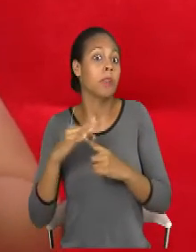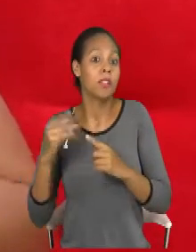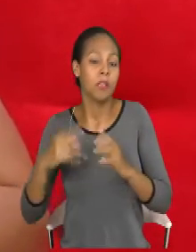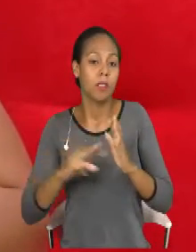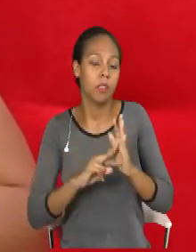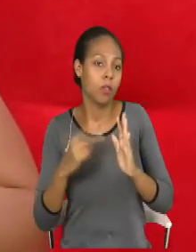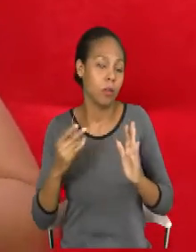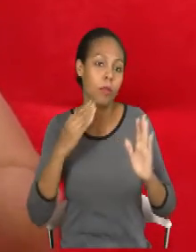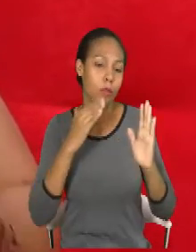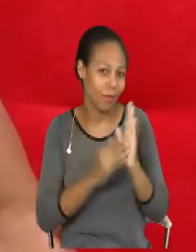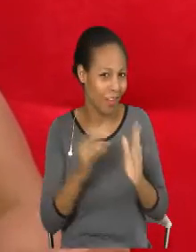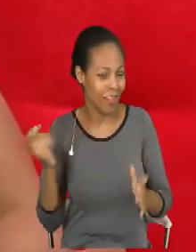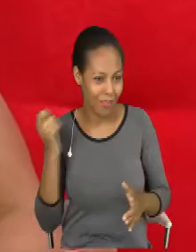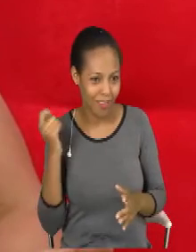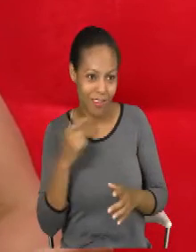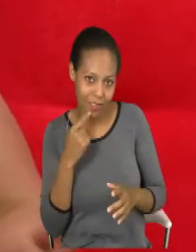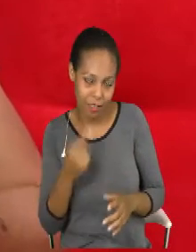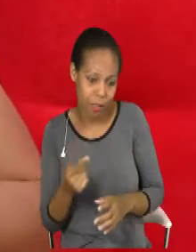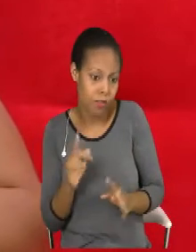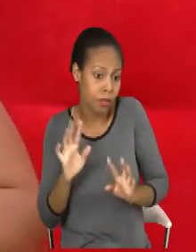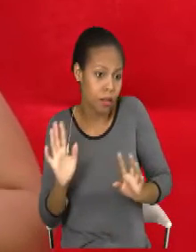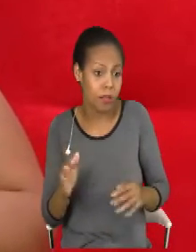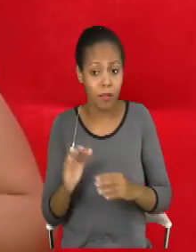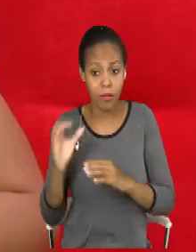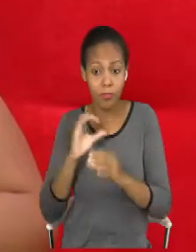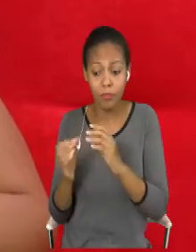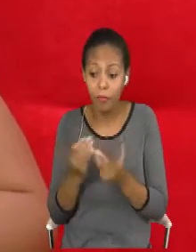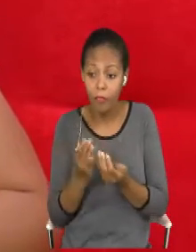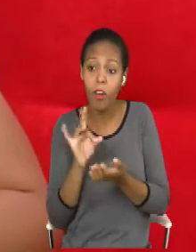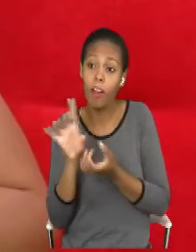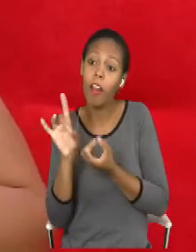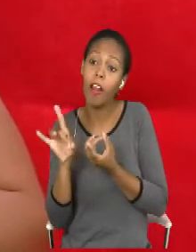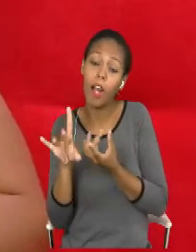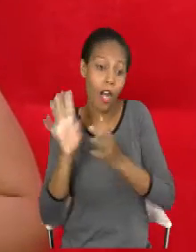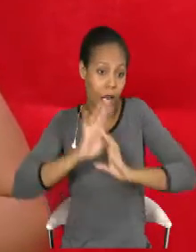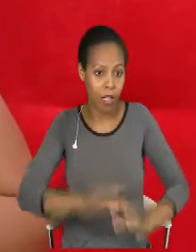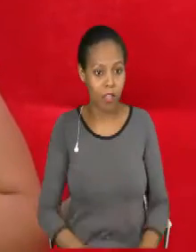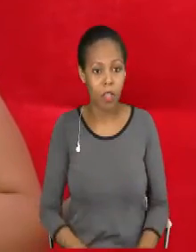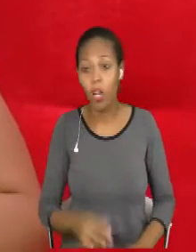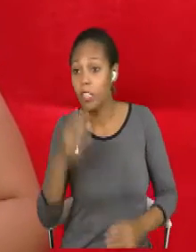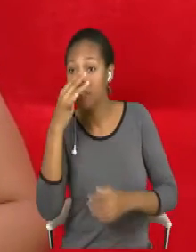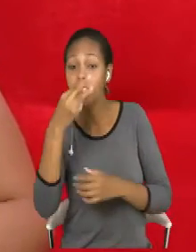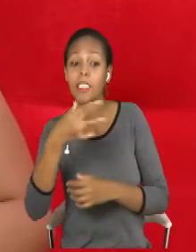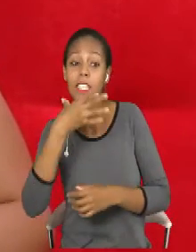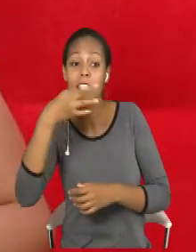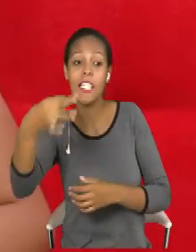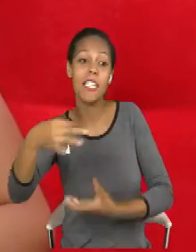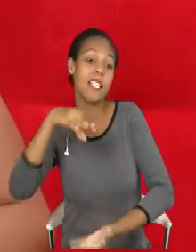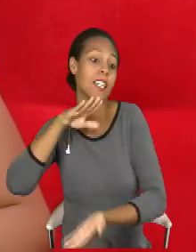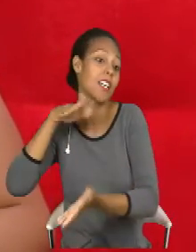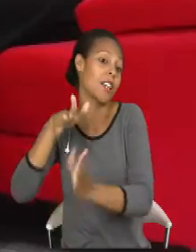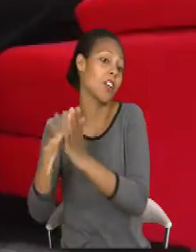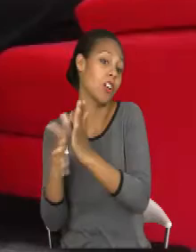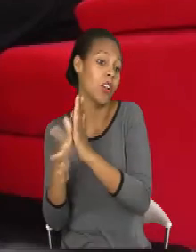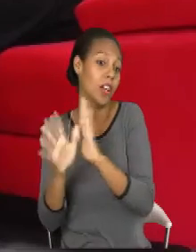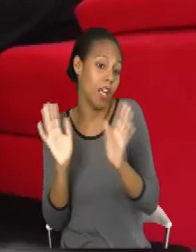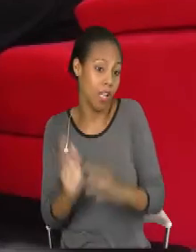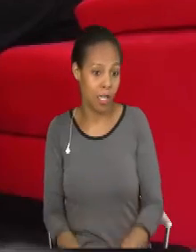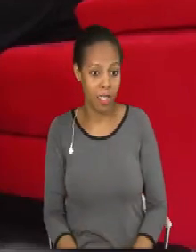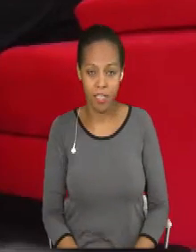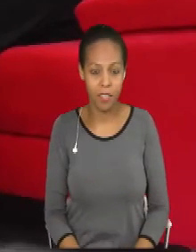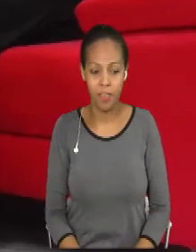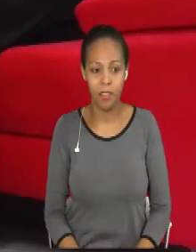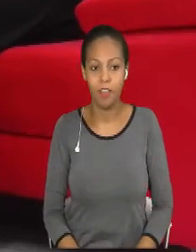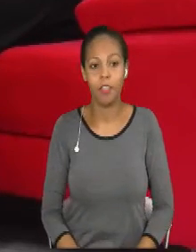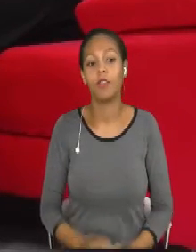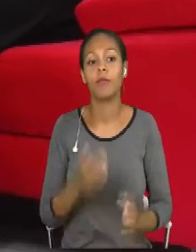lo dije hace un instante, no solo son para chatear, no solo son para chismosear. O sea, el que hoy en día utiliza esto solamente